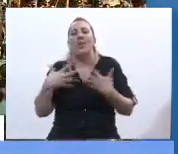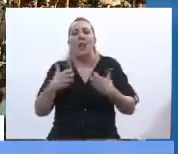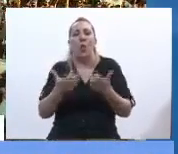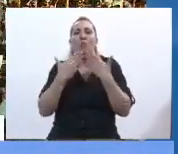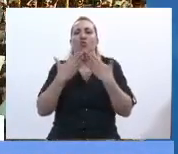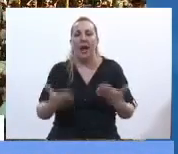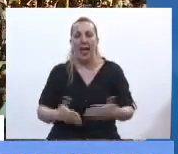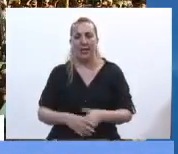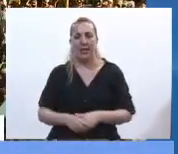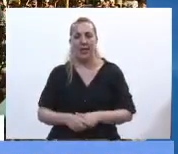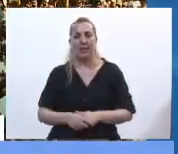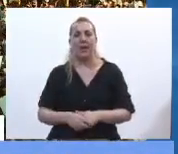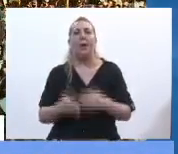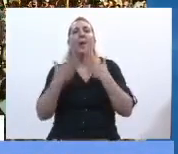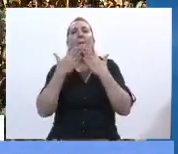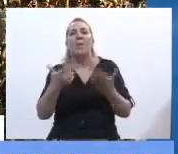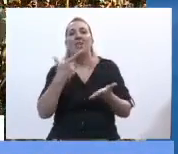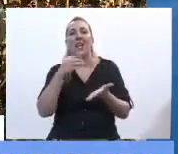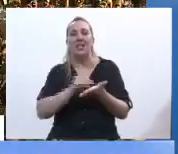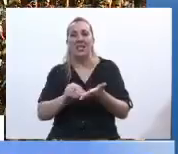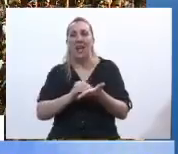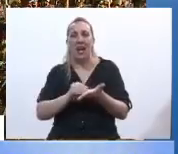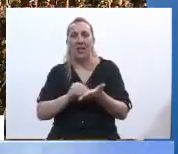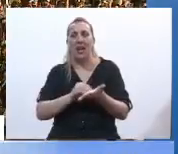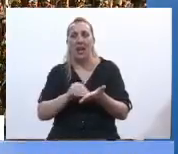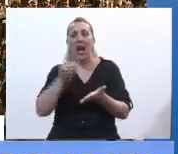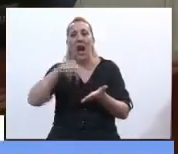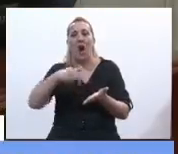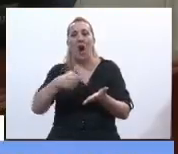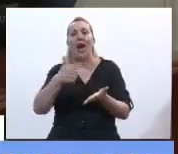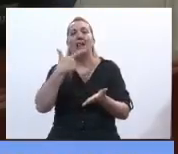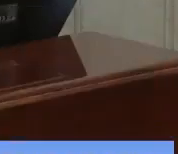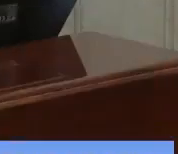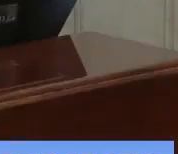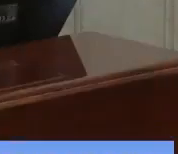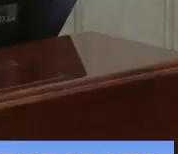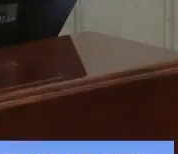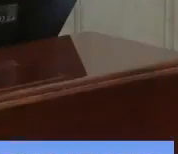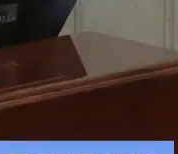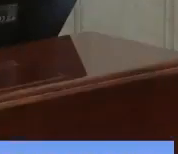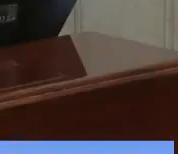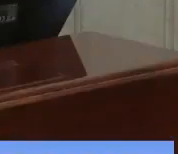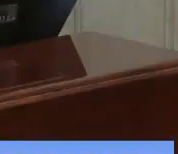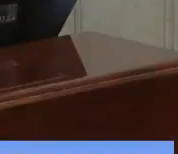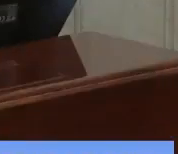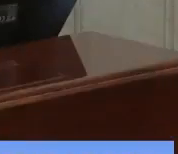gracias. Muchas gracias, senador Schiavoni. Senadora Silvia Zapag, su turno en el uso de la palabra.